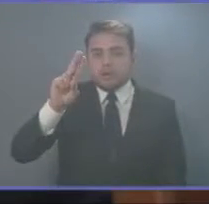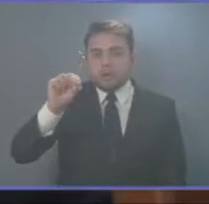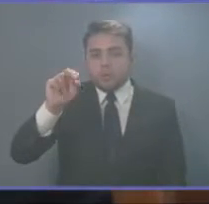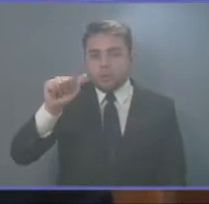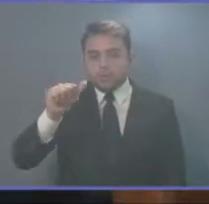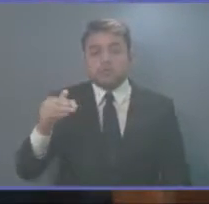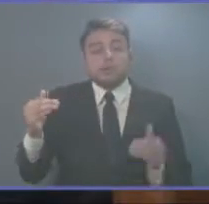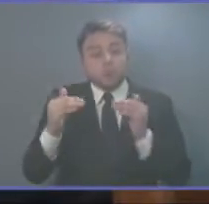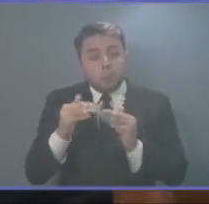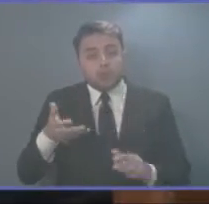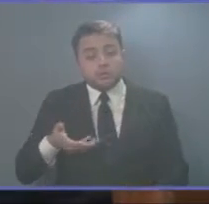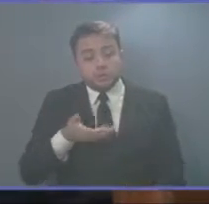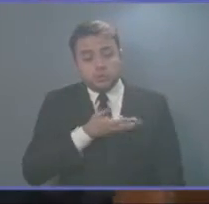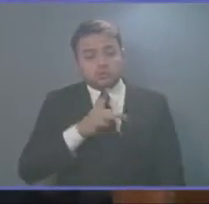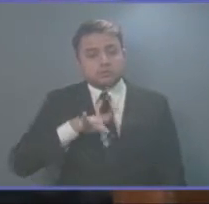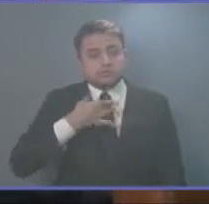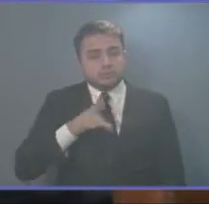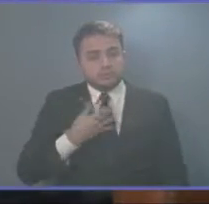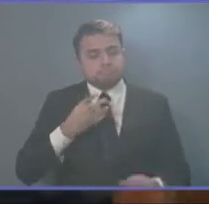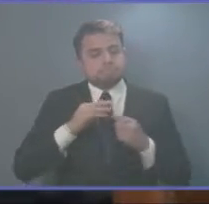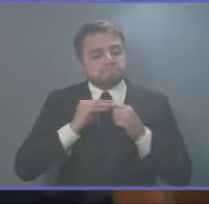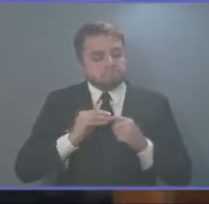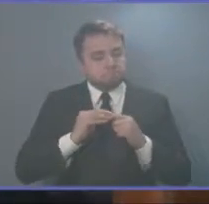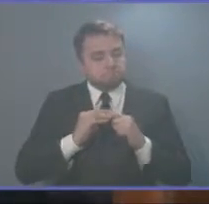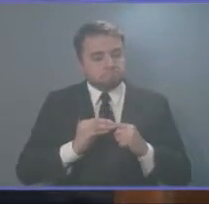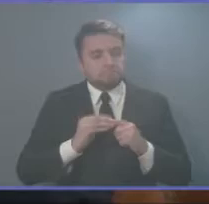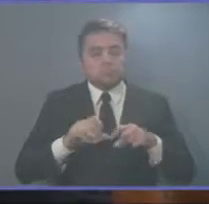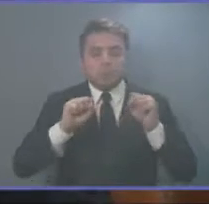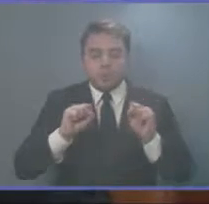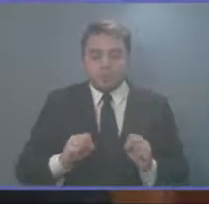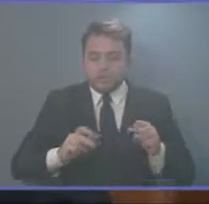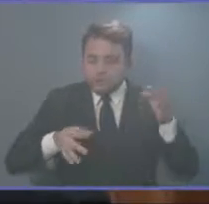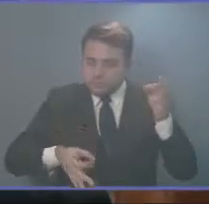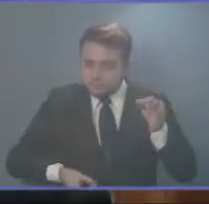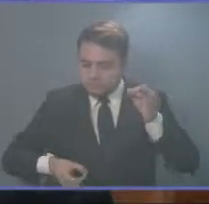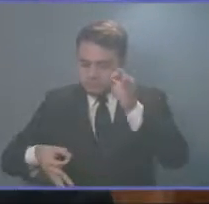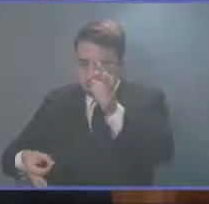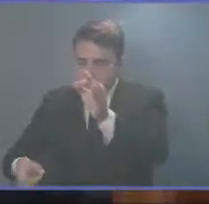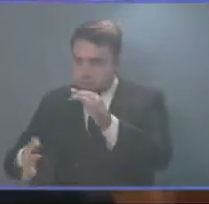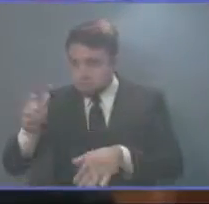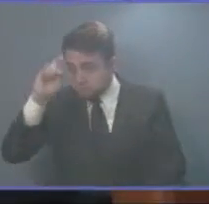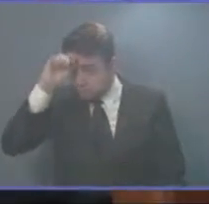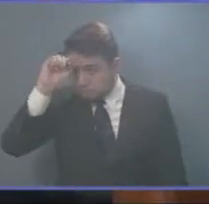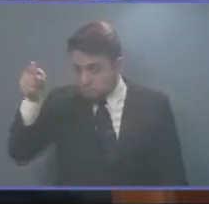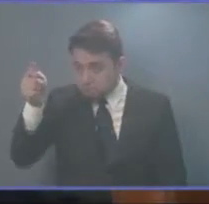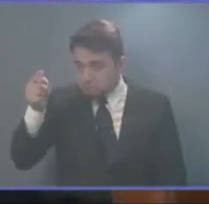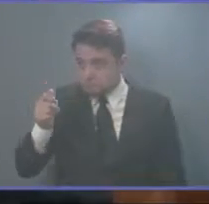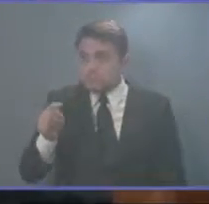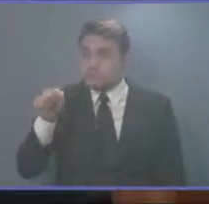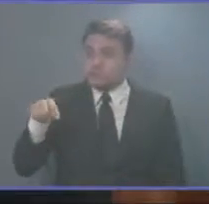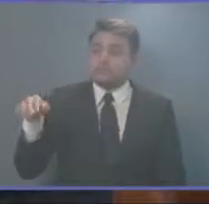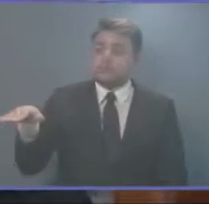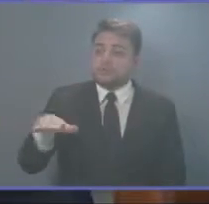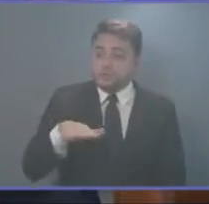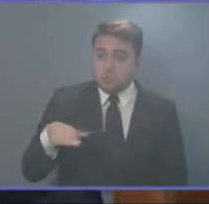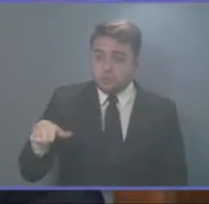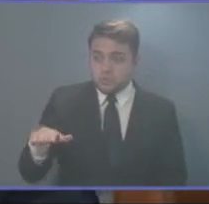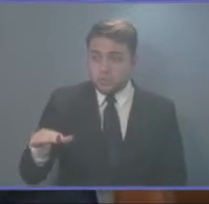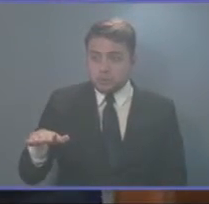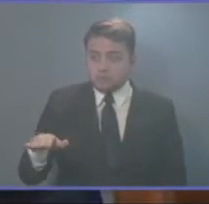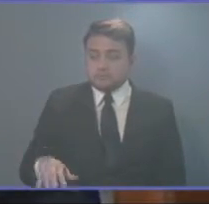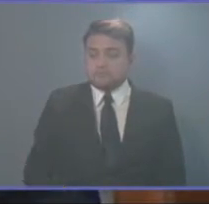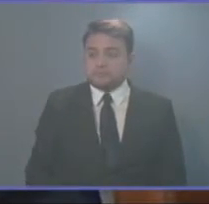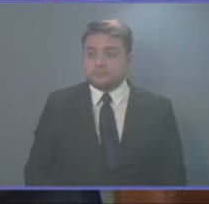poder asistir a entregar ese reconocimiento a dichos